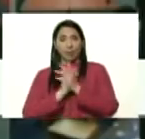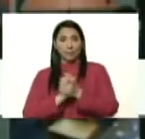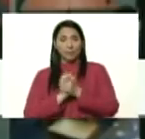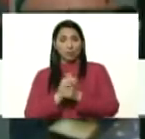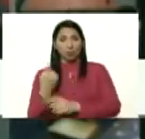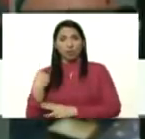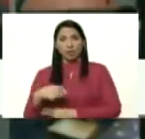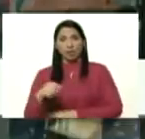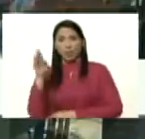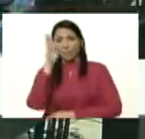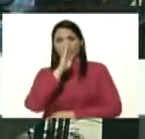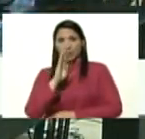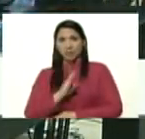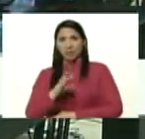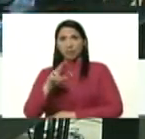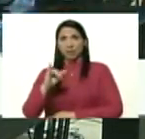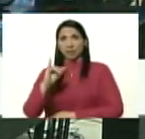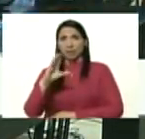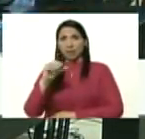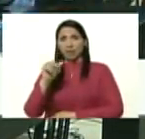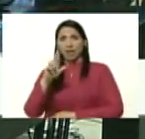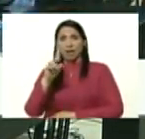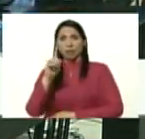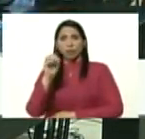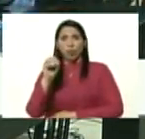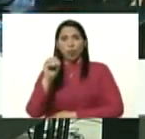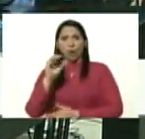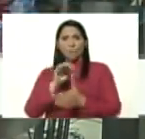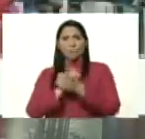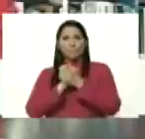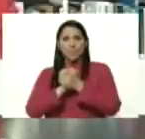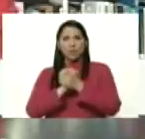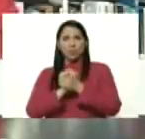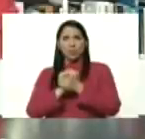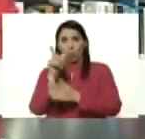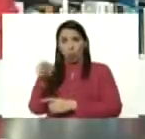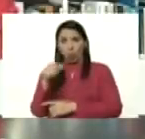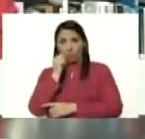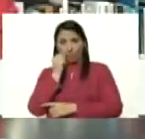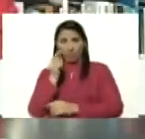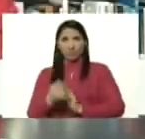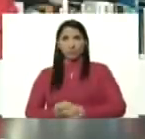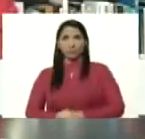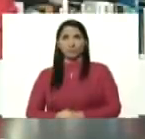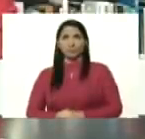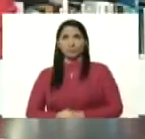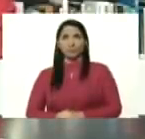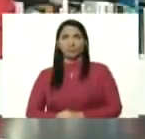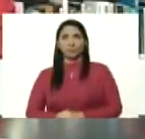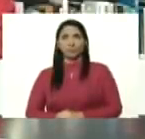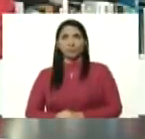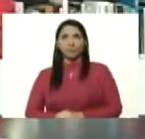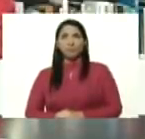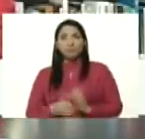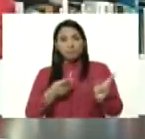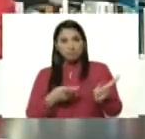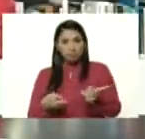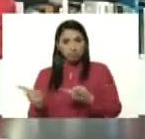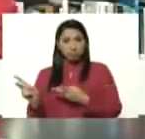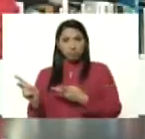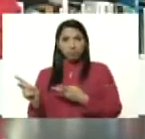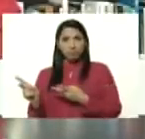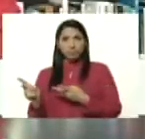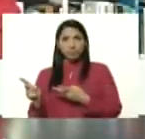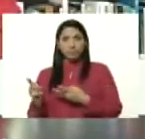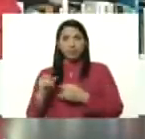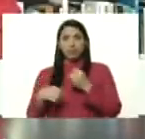Brasil a Ricardo Saraiva. Ricardo Saraiva, bem-vindo de la Intersindical de